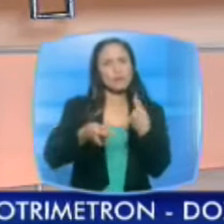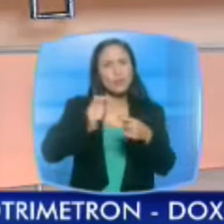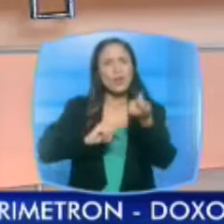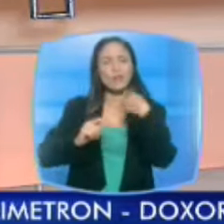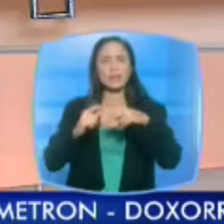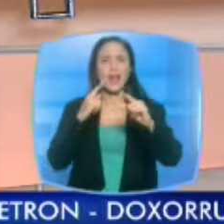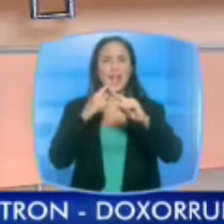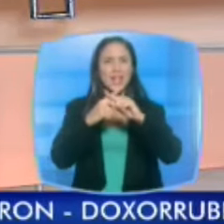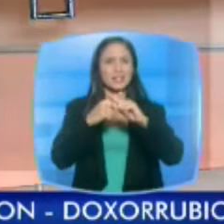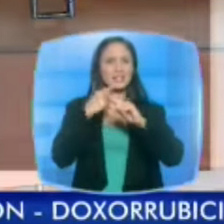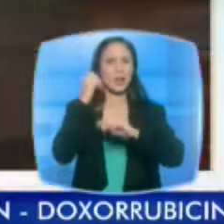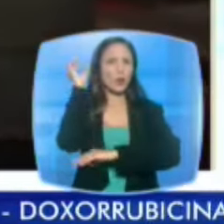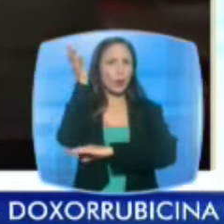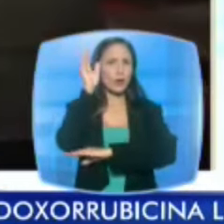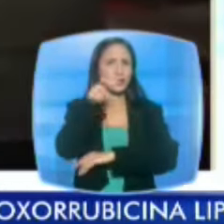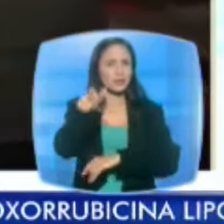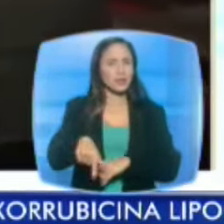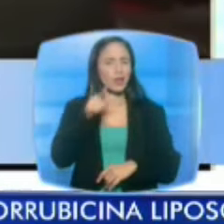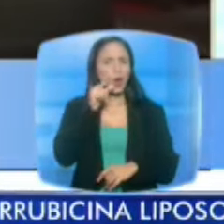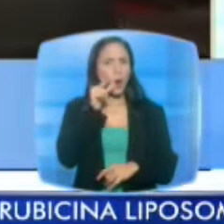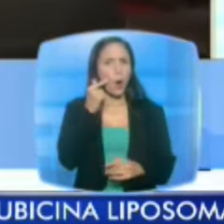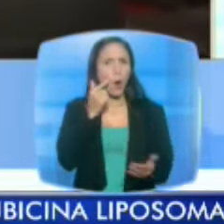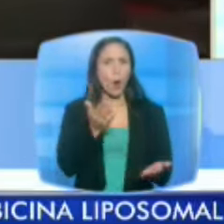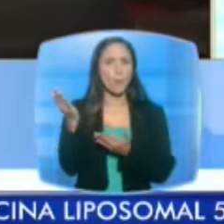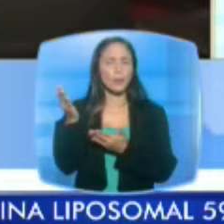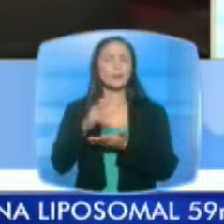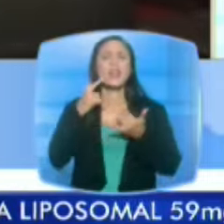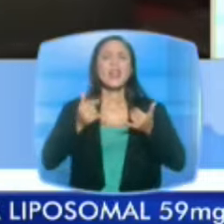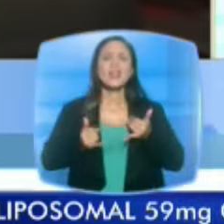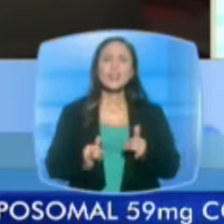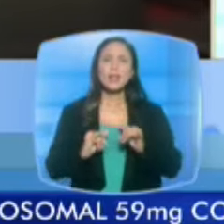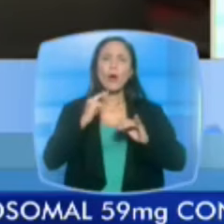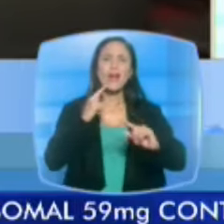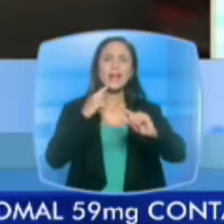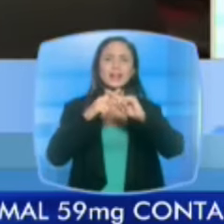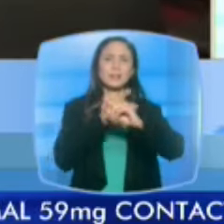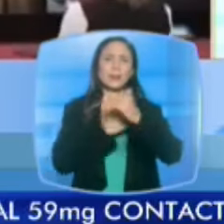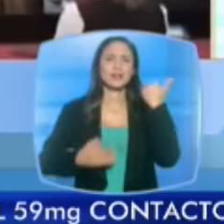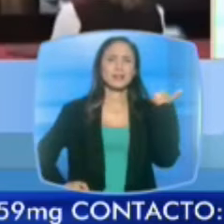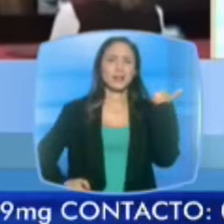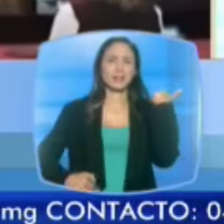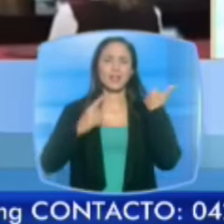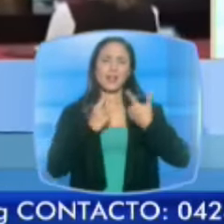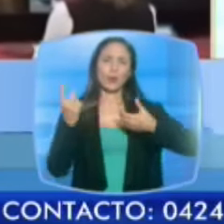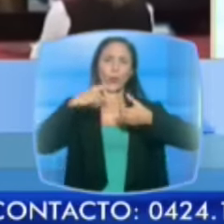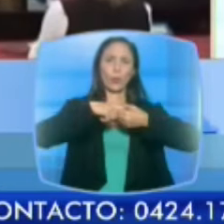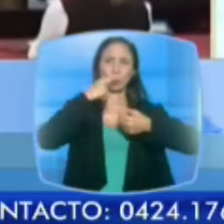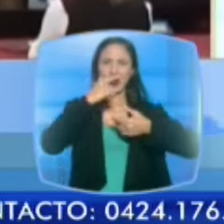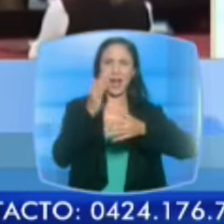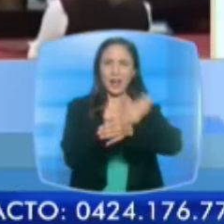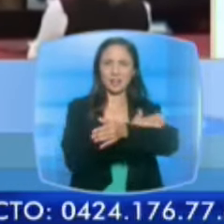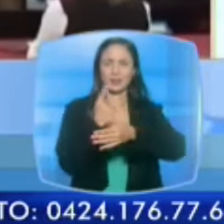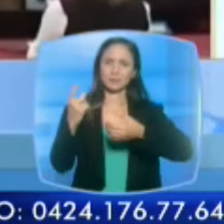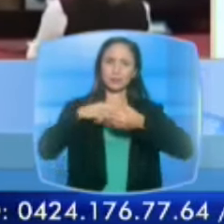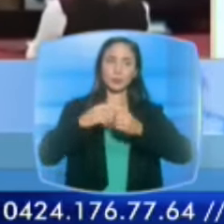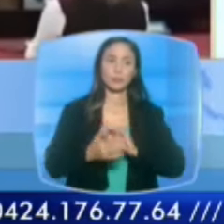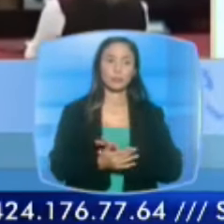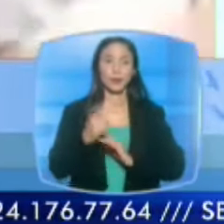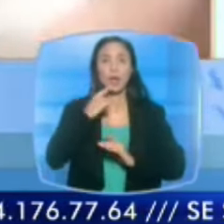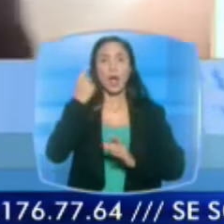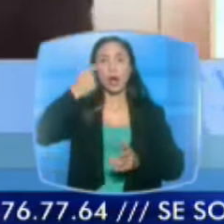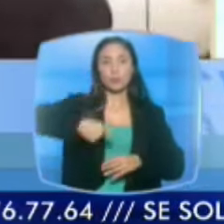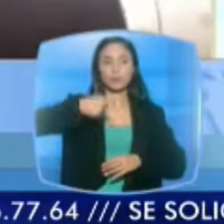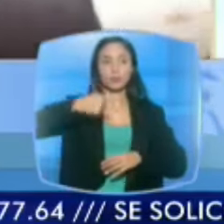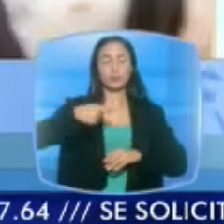ex congresista Keiji Fujimori, hijo del expresidente Alberto Fujimori. La Sala Penal Permanente de la